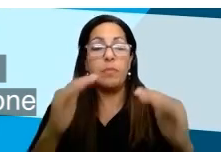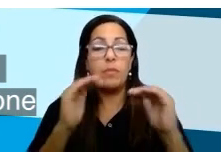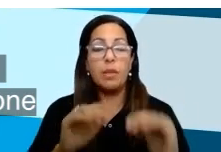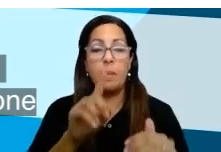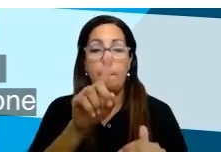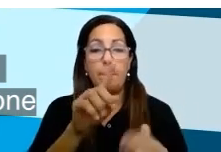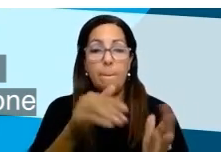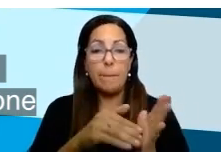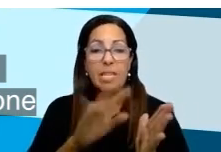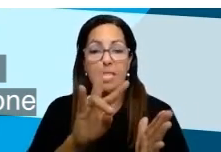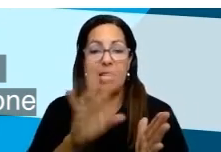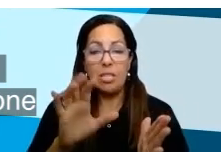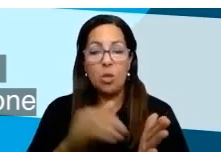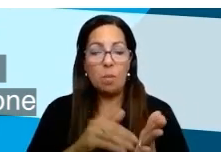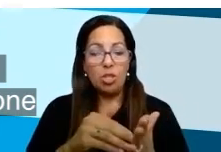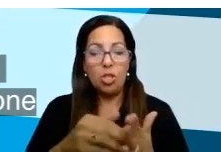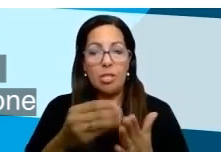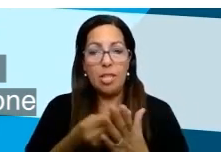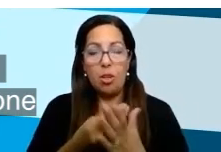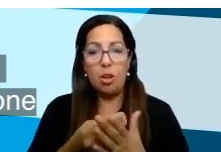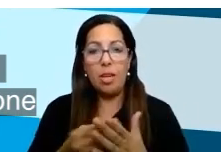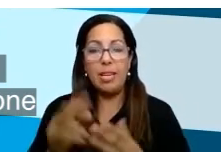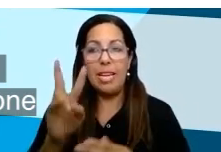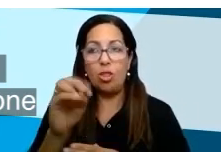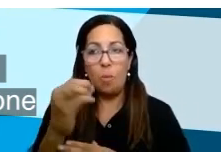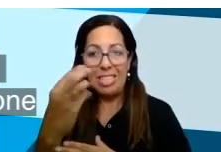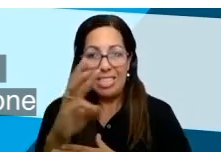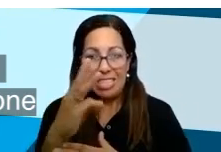$1.700 millones en la apropiación de 2016 y